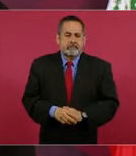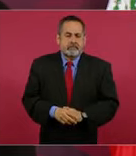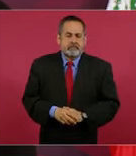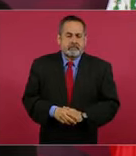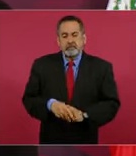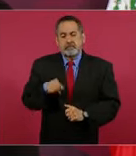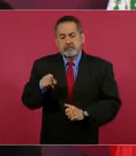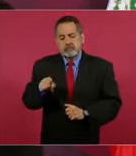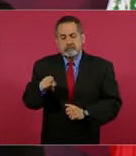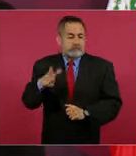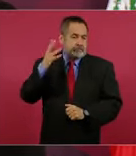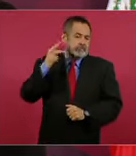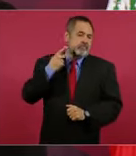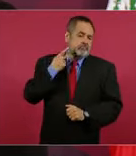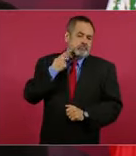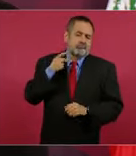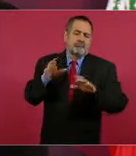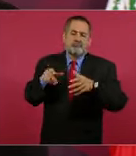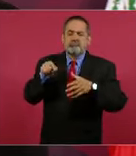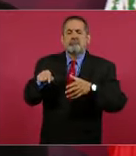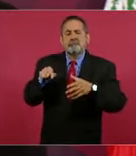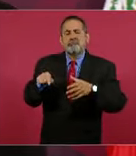pero esas políticas sí son